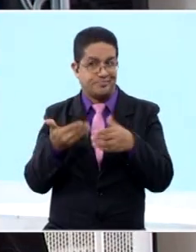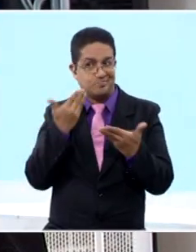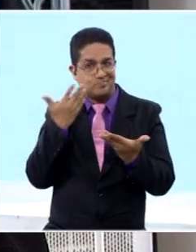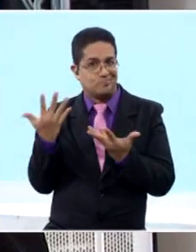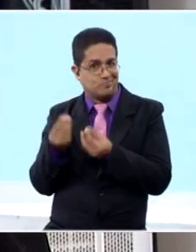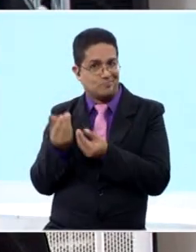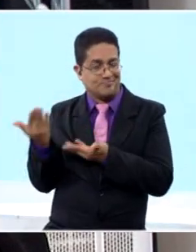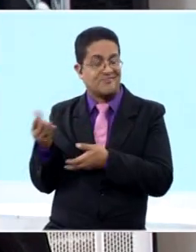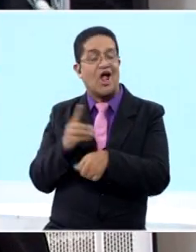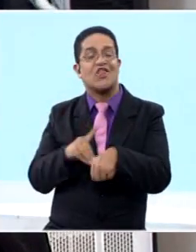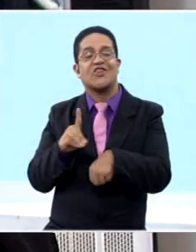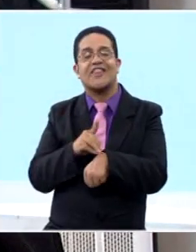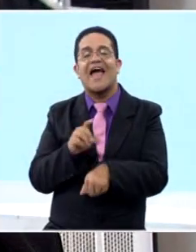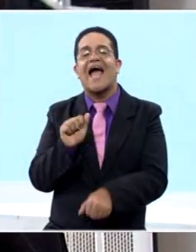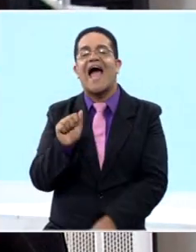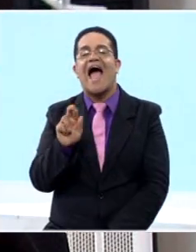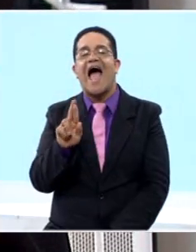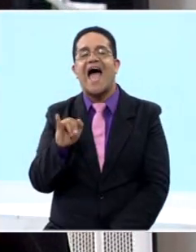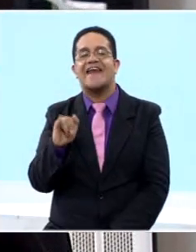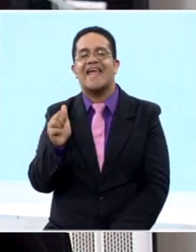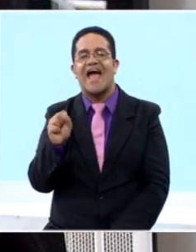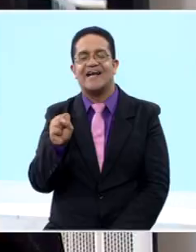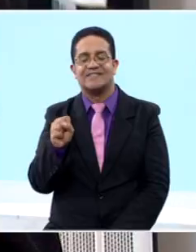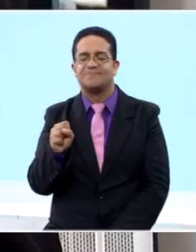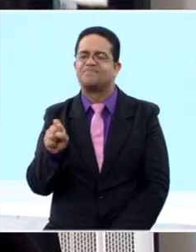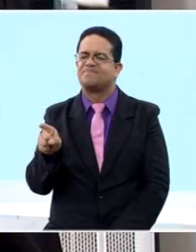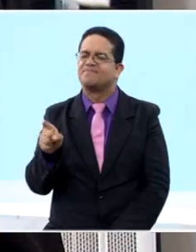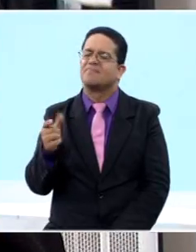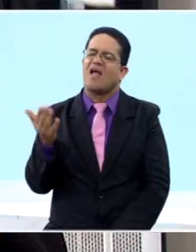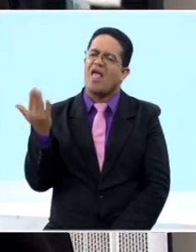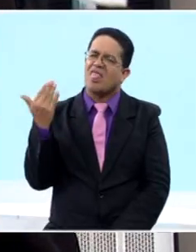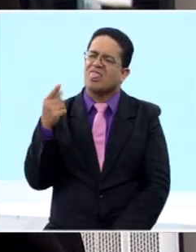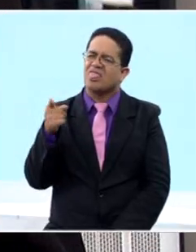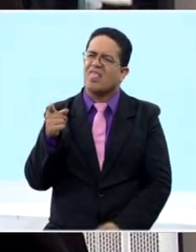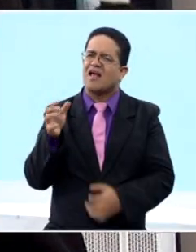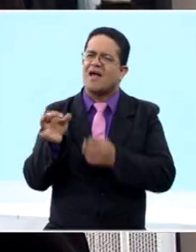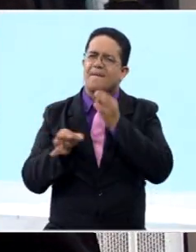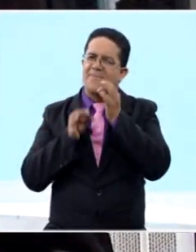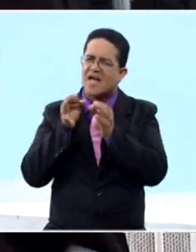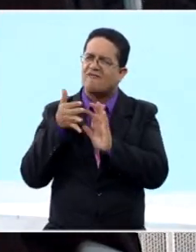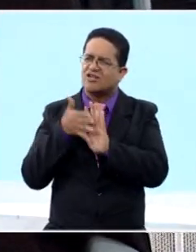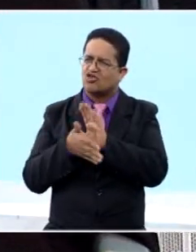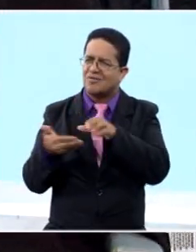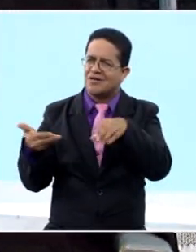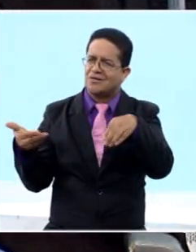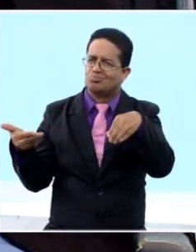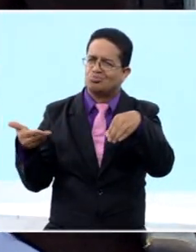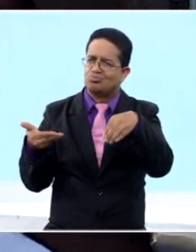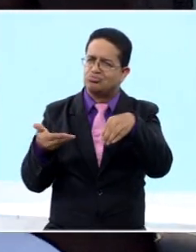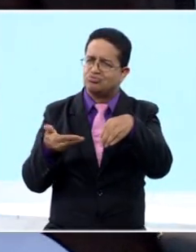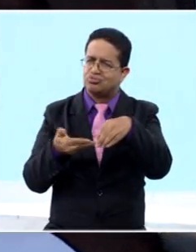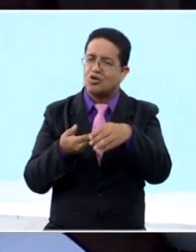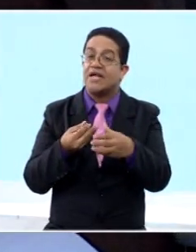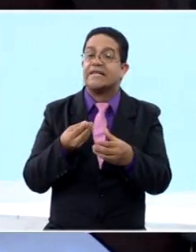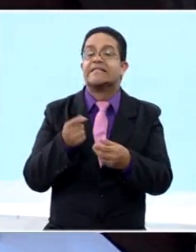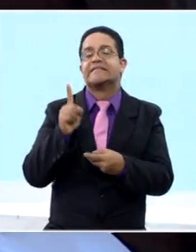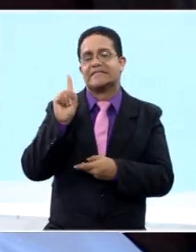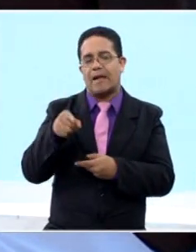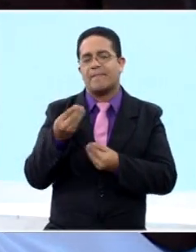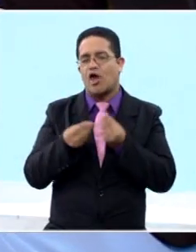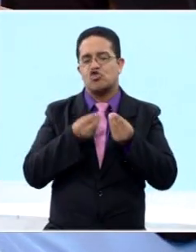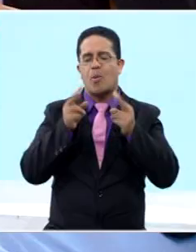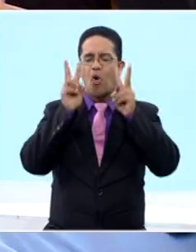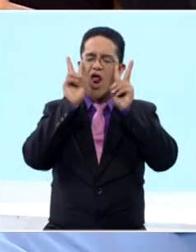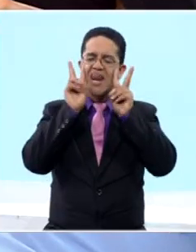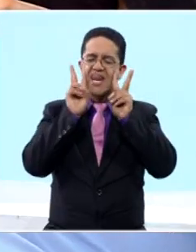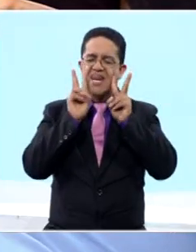doctor Omar Arias, físico médico. Doctor, hablábamos en la parte anterior sobre este estudio y además cómo expulsar esta